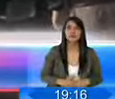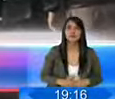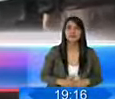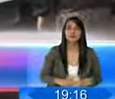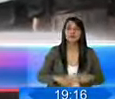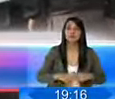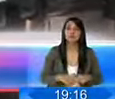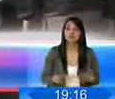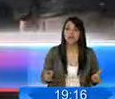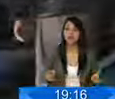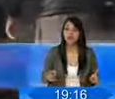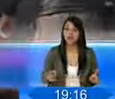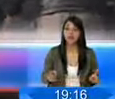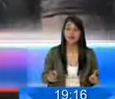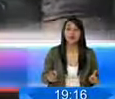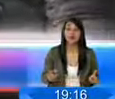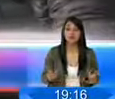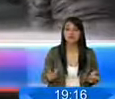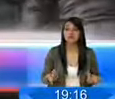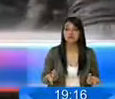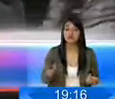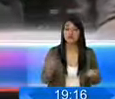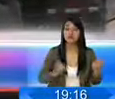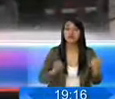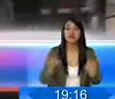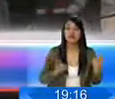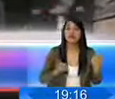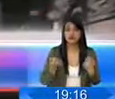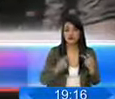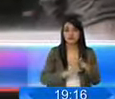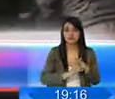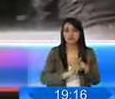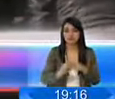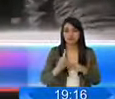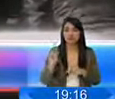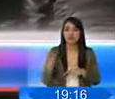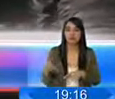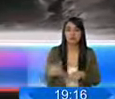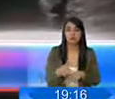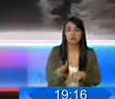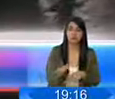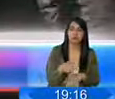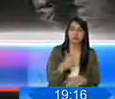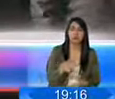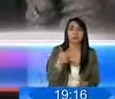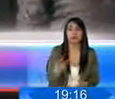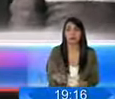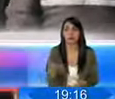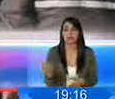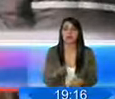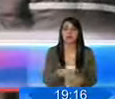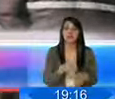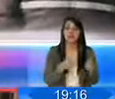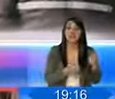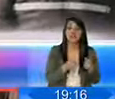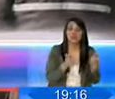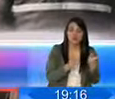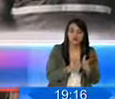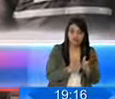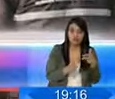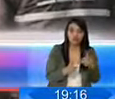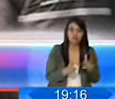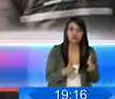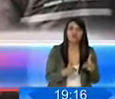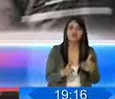Pero no, nos supo manifestar que simplemente el vehículo se había volcado por una mala maniobra del conductor, ya que un vehículo pequeño, un vehículo